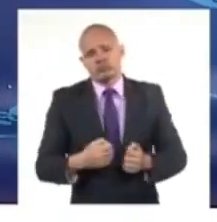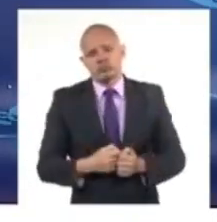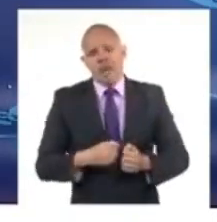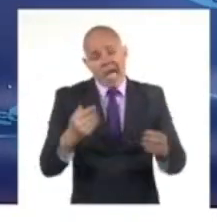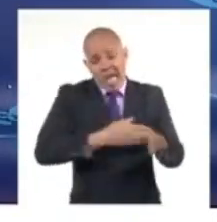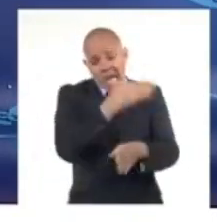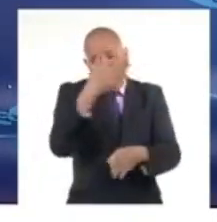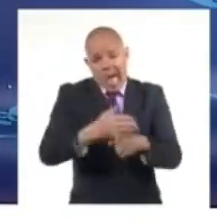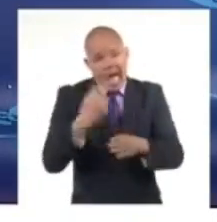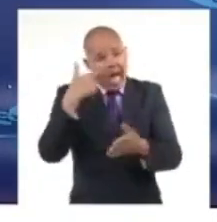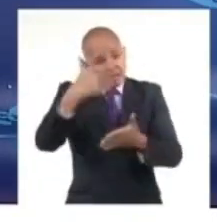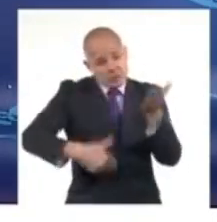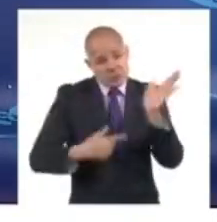mucho de esos anhelos.